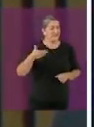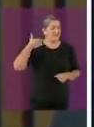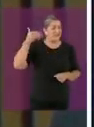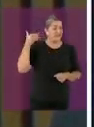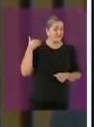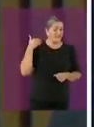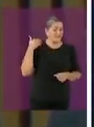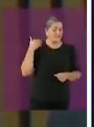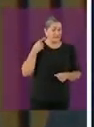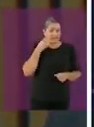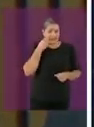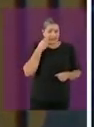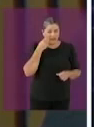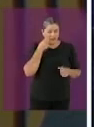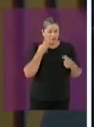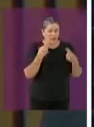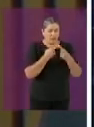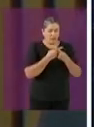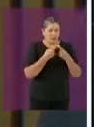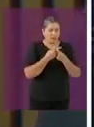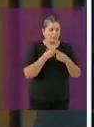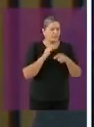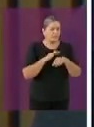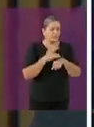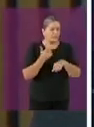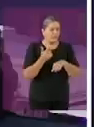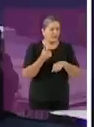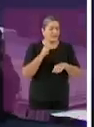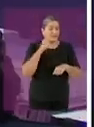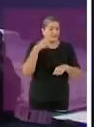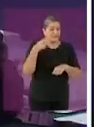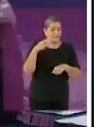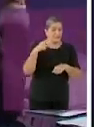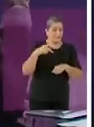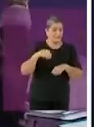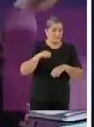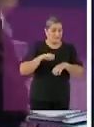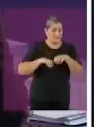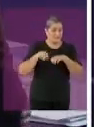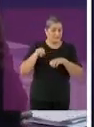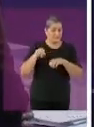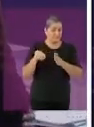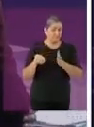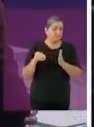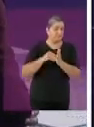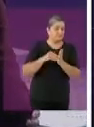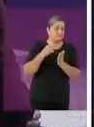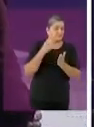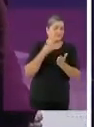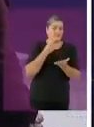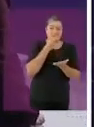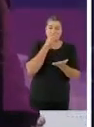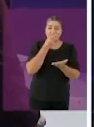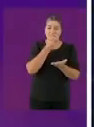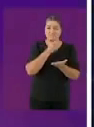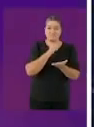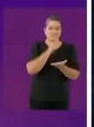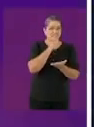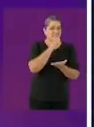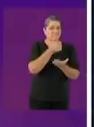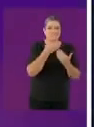cuando estamos en la era de la tecnología y de los zoom y que se pudieron haber hecho preguntas en vivo en diferentes partes del país para